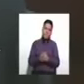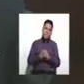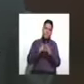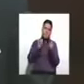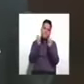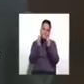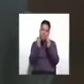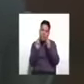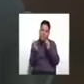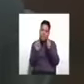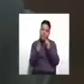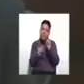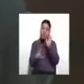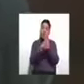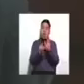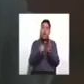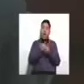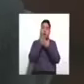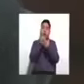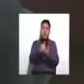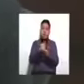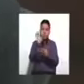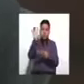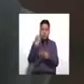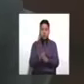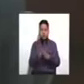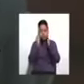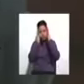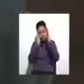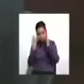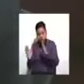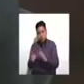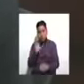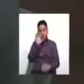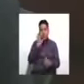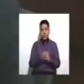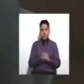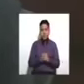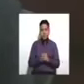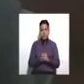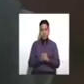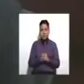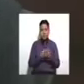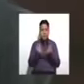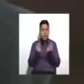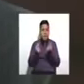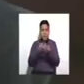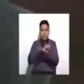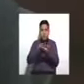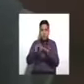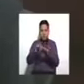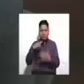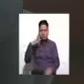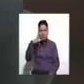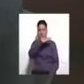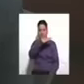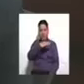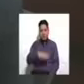una reforma tributaria para ayudarle al país, para atender al país cuando se dio esta emergencia, esa turbulencia.